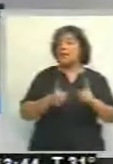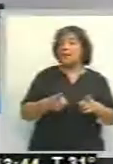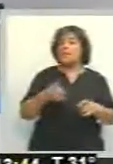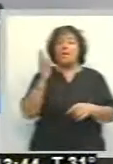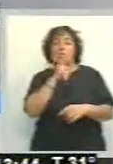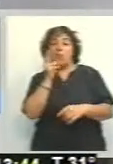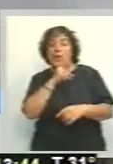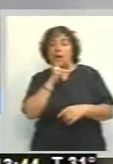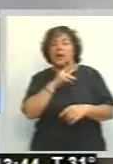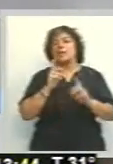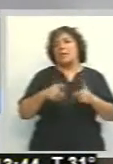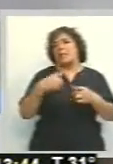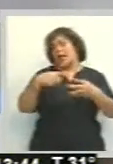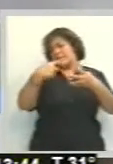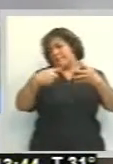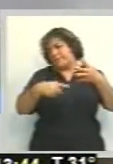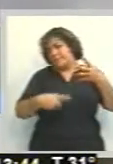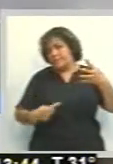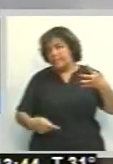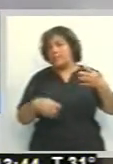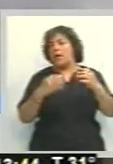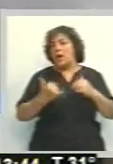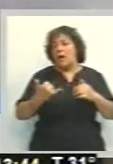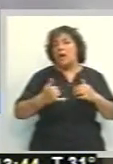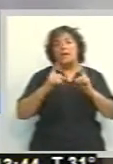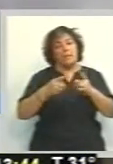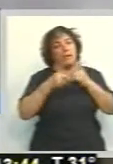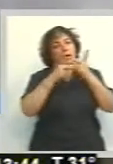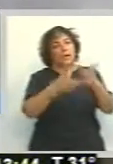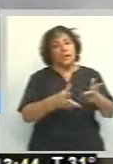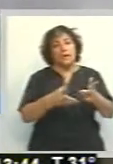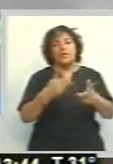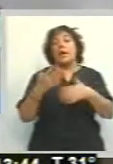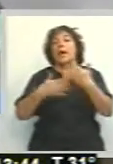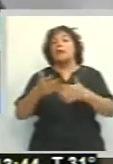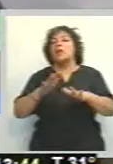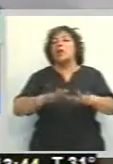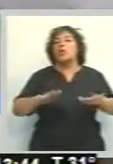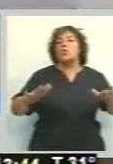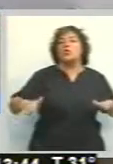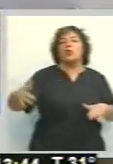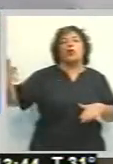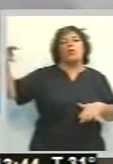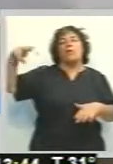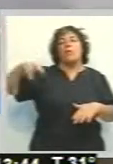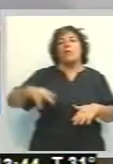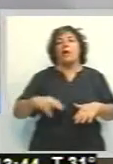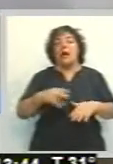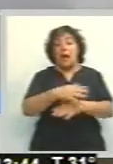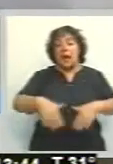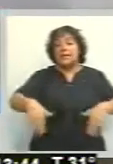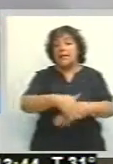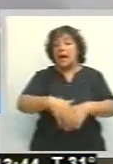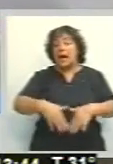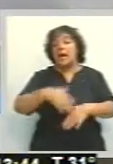categoría femenina. Hay varias categorías. Hay que recalcar lo que hacen los chicos, que bajan al recorrido de la zanja